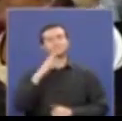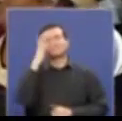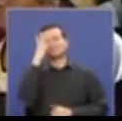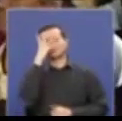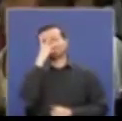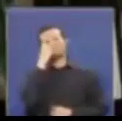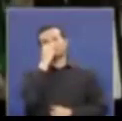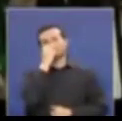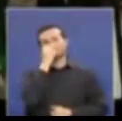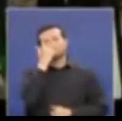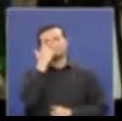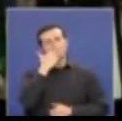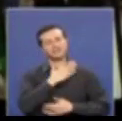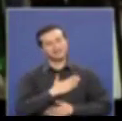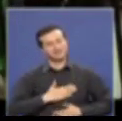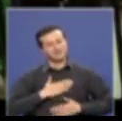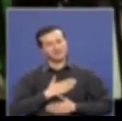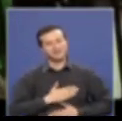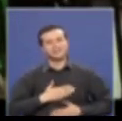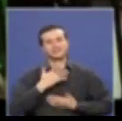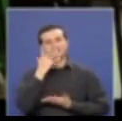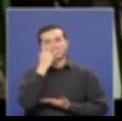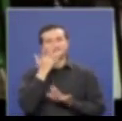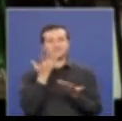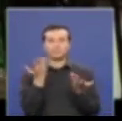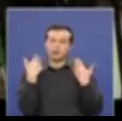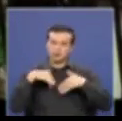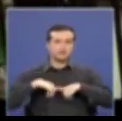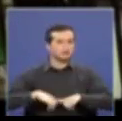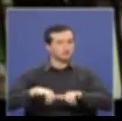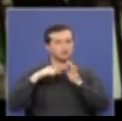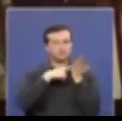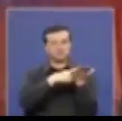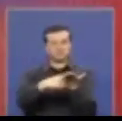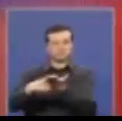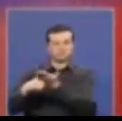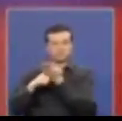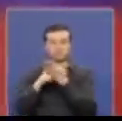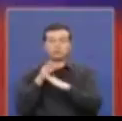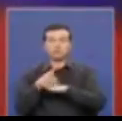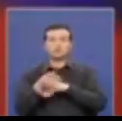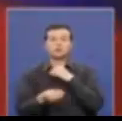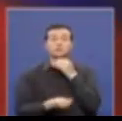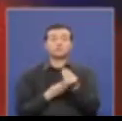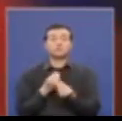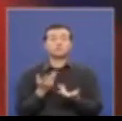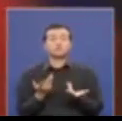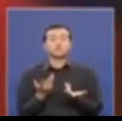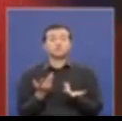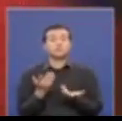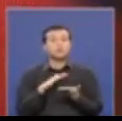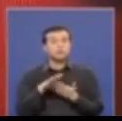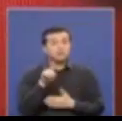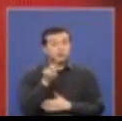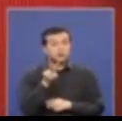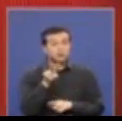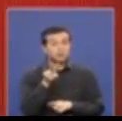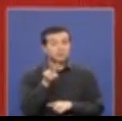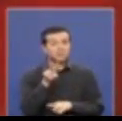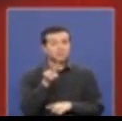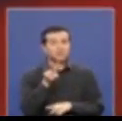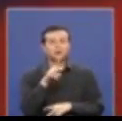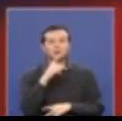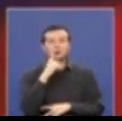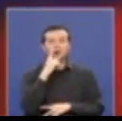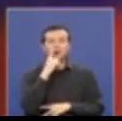Lindísimo, lindísimo. La pasamos maravilloso. Continuamos luego con el gabinete itinerante. Luego de eso, pues... ¿Perdón? ¿Dónde